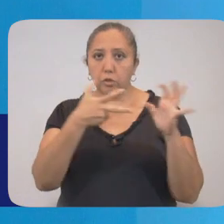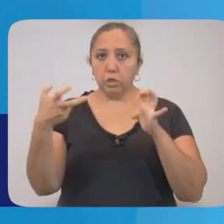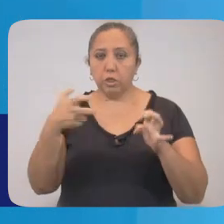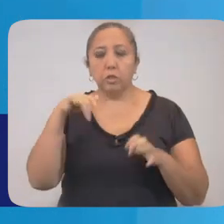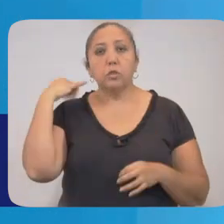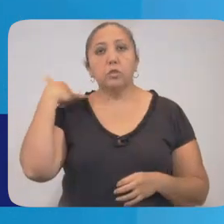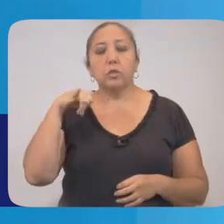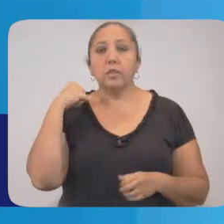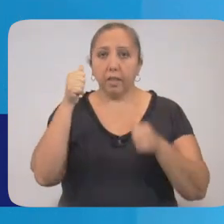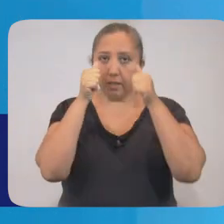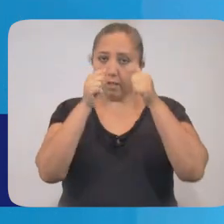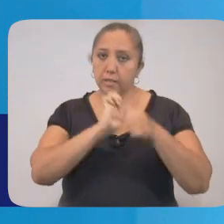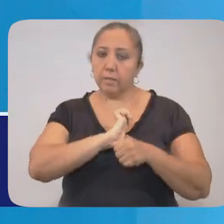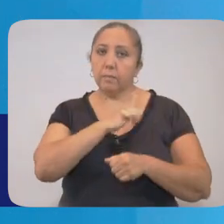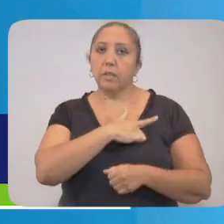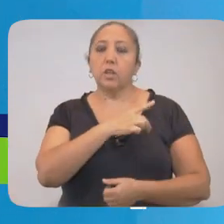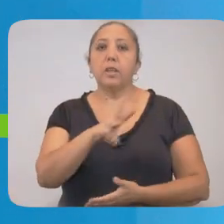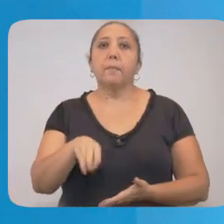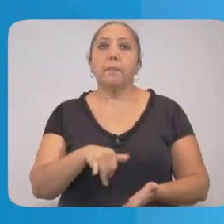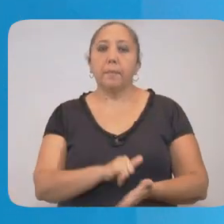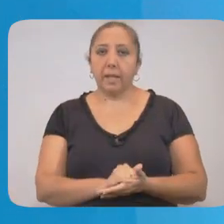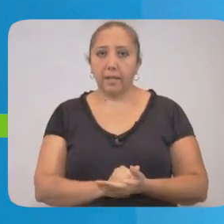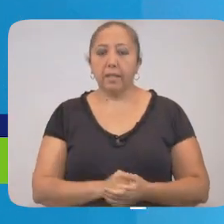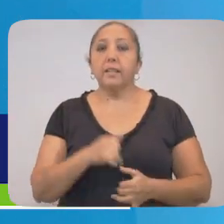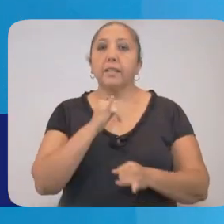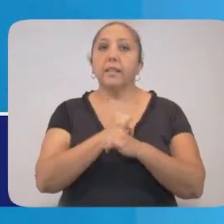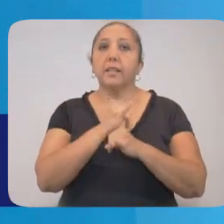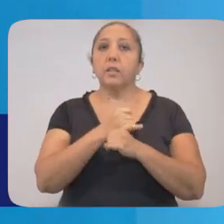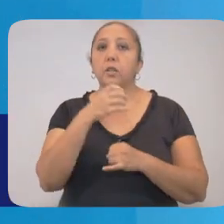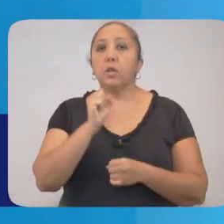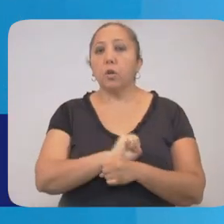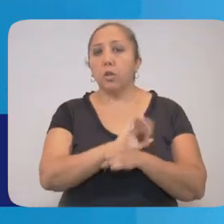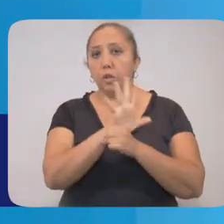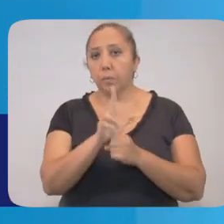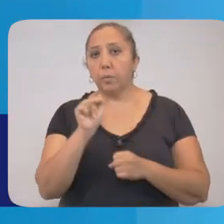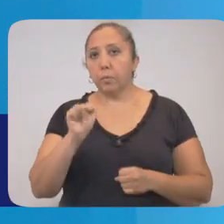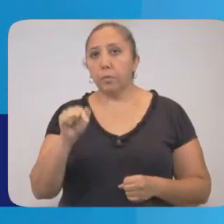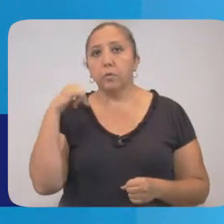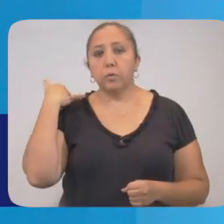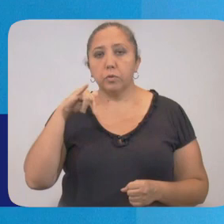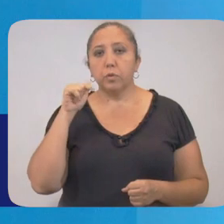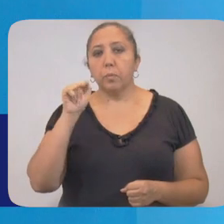800 Yucatán atiende en español y en maya. La página de internet